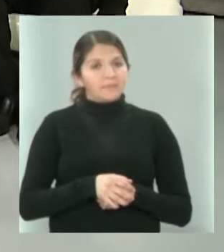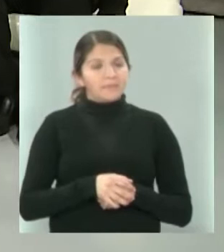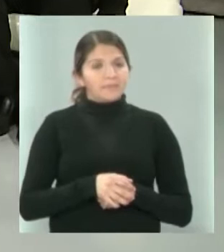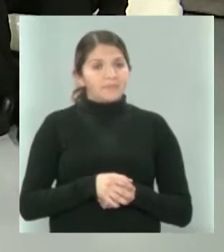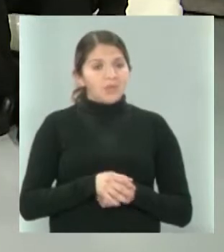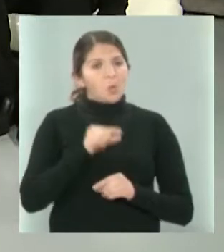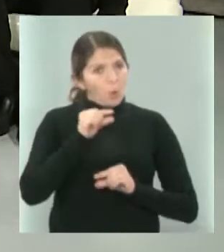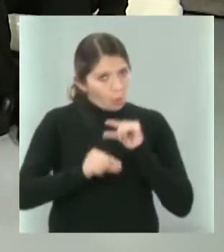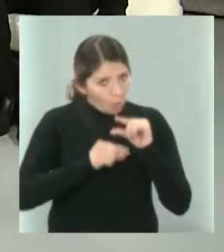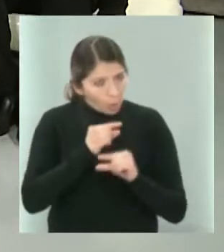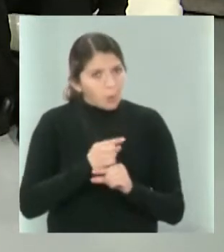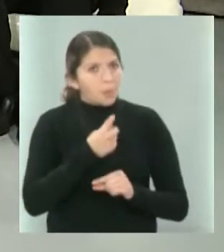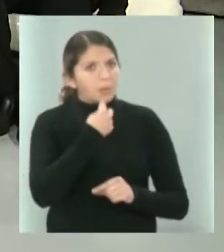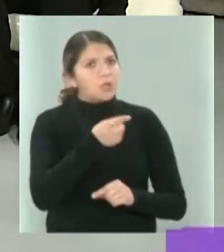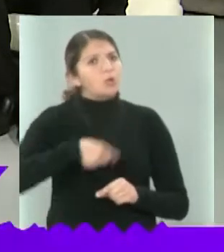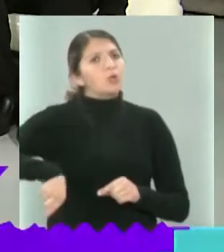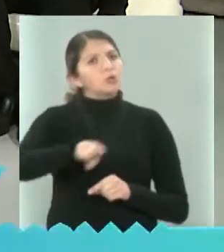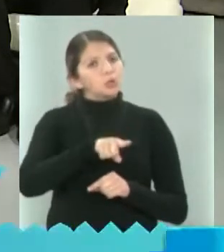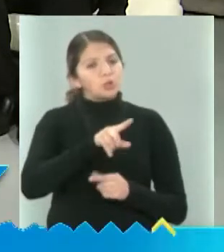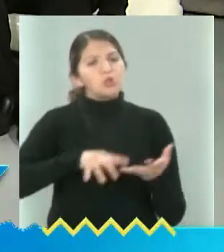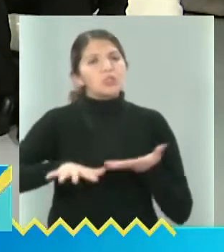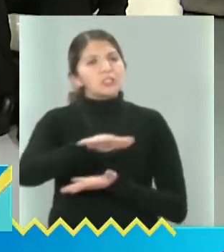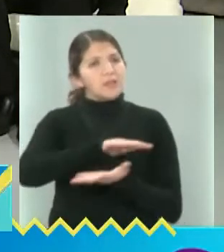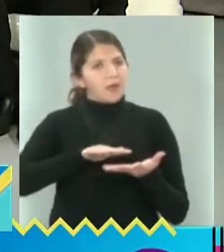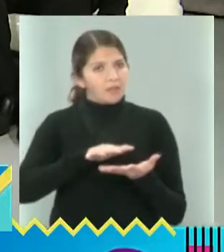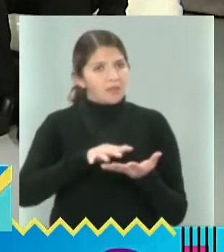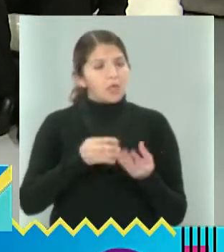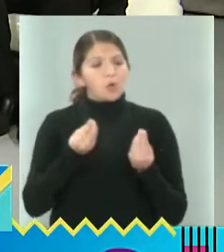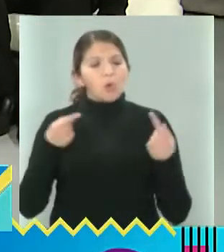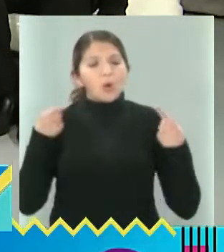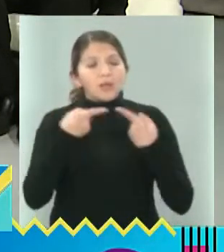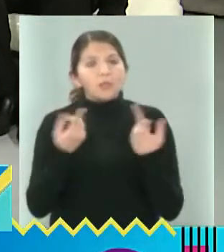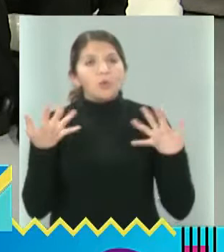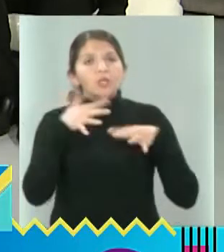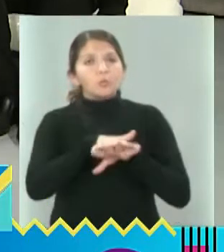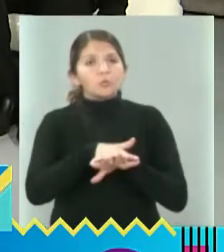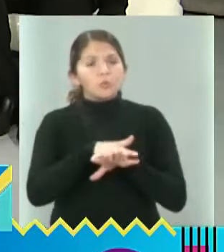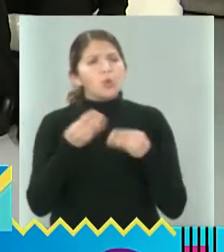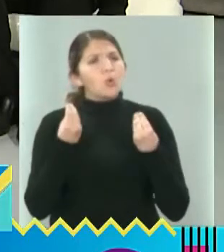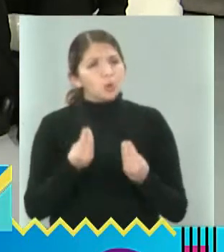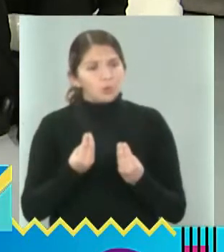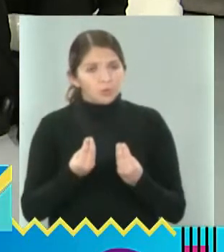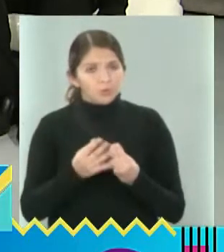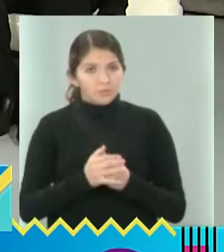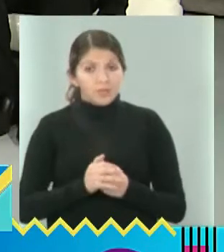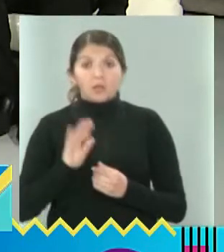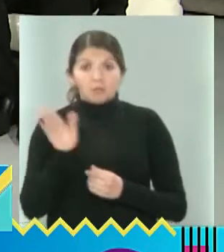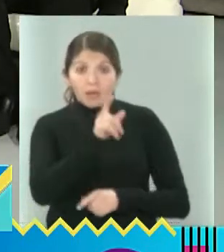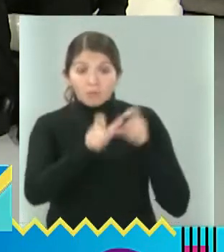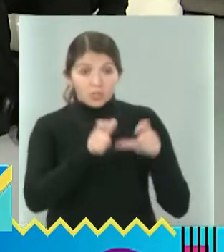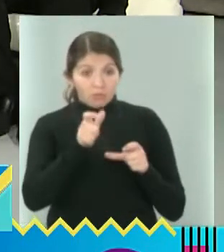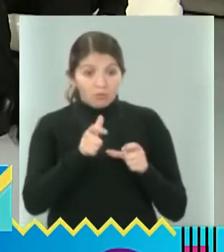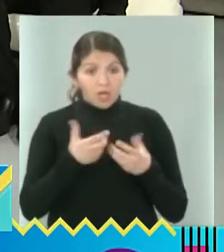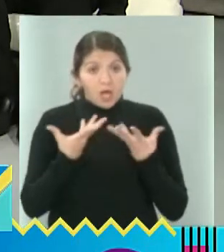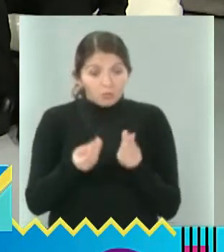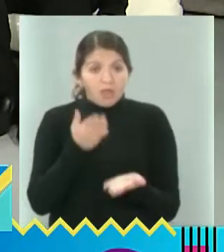vamos metiendo en, bueno, qué hacemos todos como sociedad para ser más inclusivos, para poder proporcionar todos esos derechos